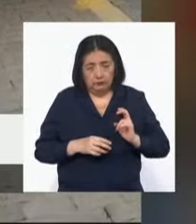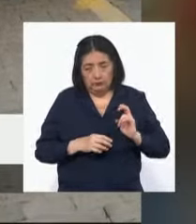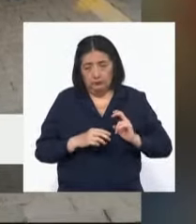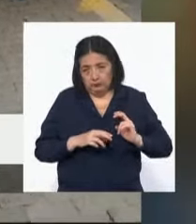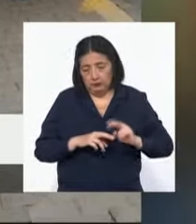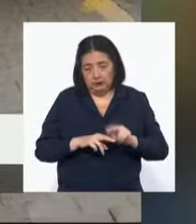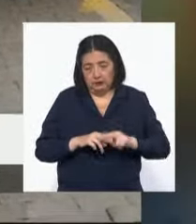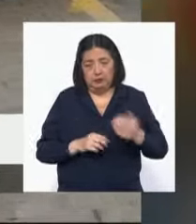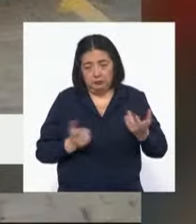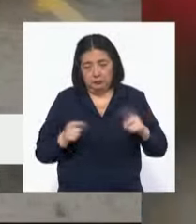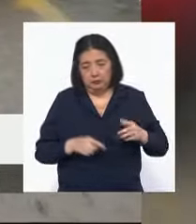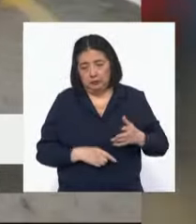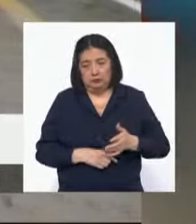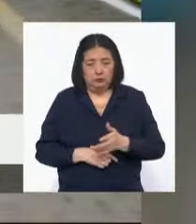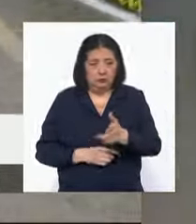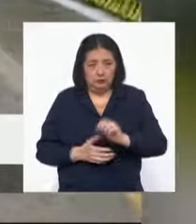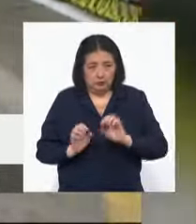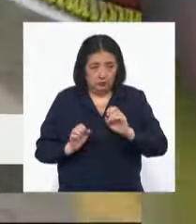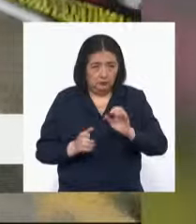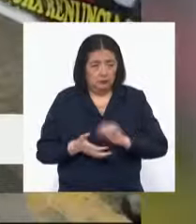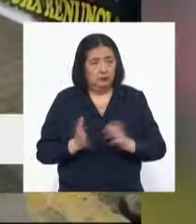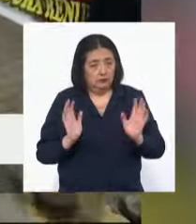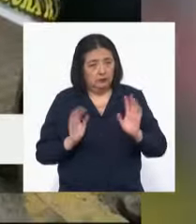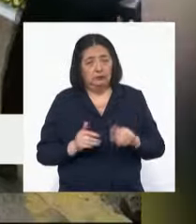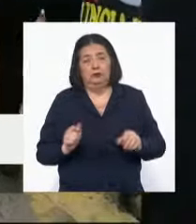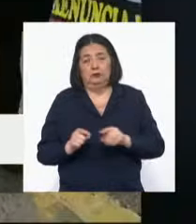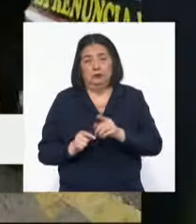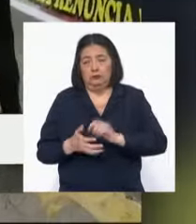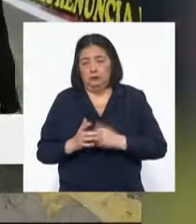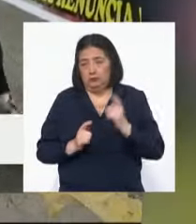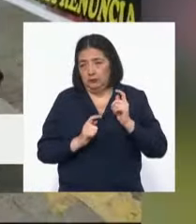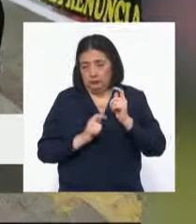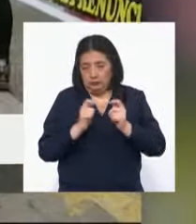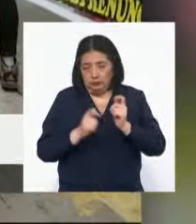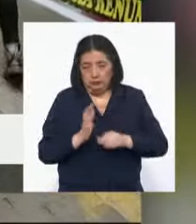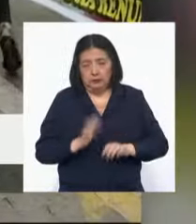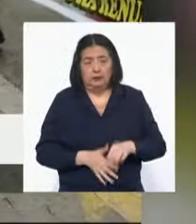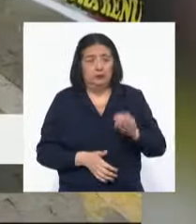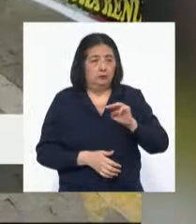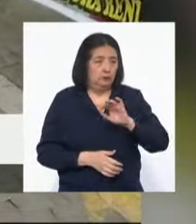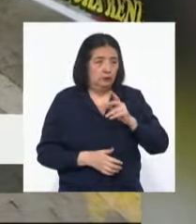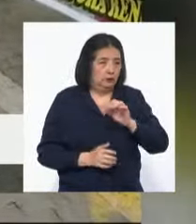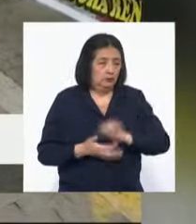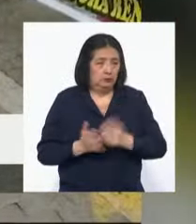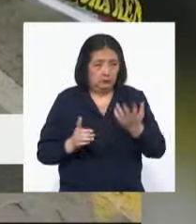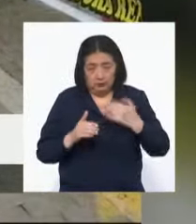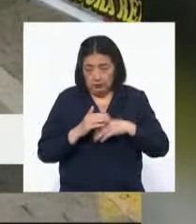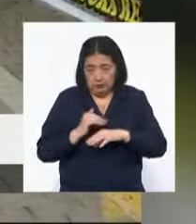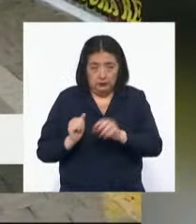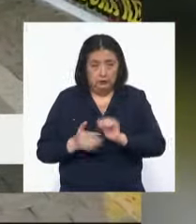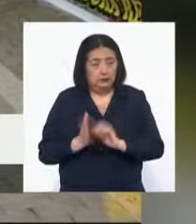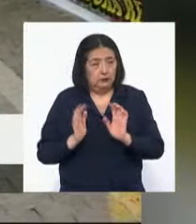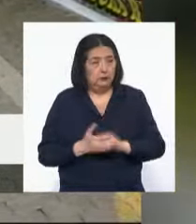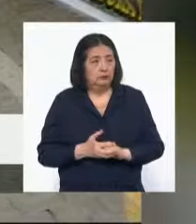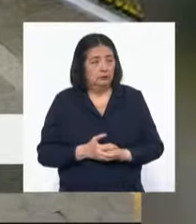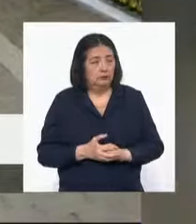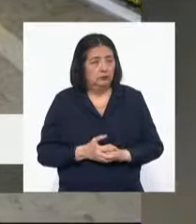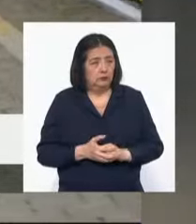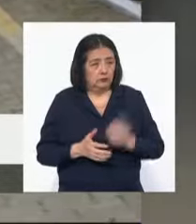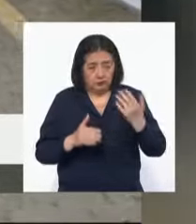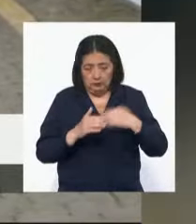trenes puedan pasar. Es así como se están trasladando los turistas hacia Machu Picchu. En torno al ingreso de la Yacta, el